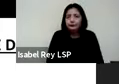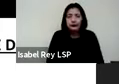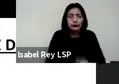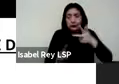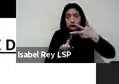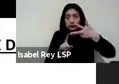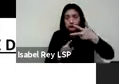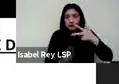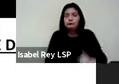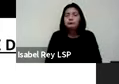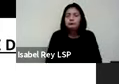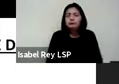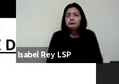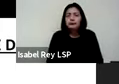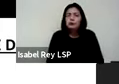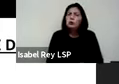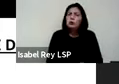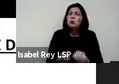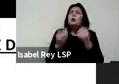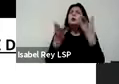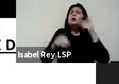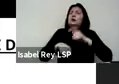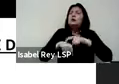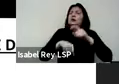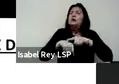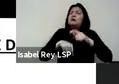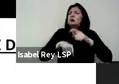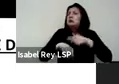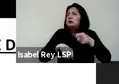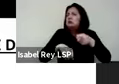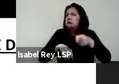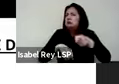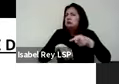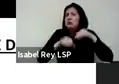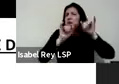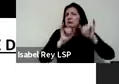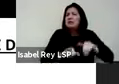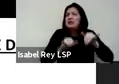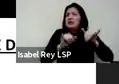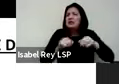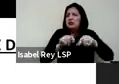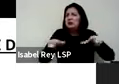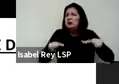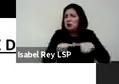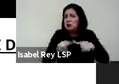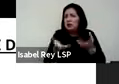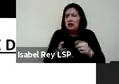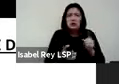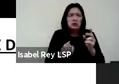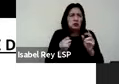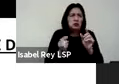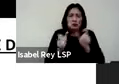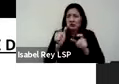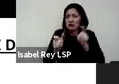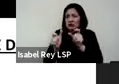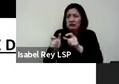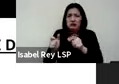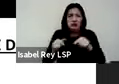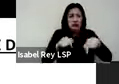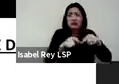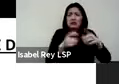Tercero, ¿cuánto tiempo me quedo en ese lugar con esta gente y en ese